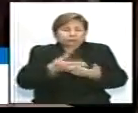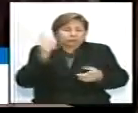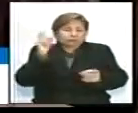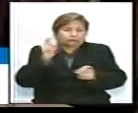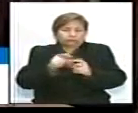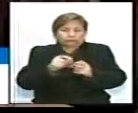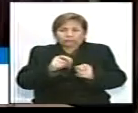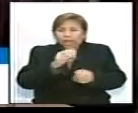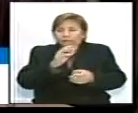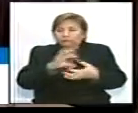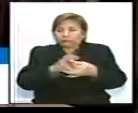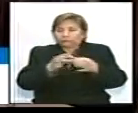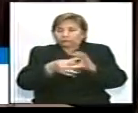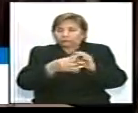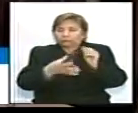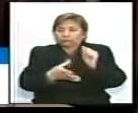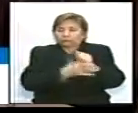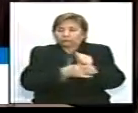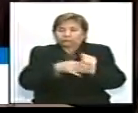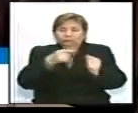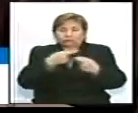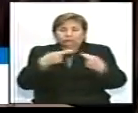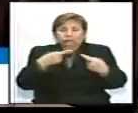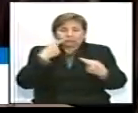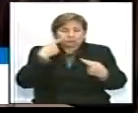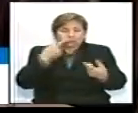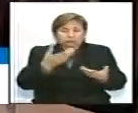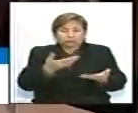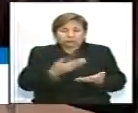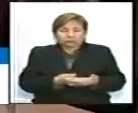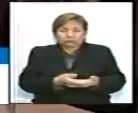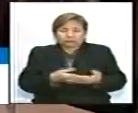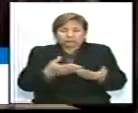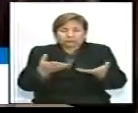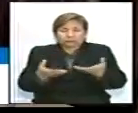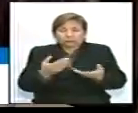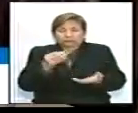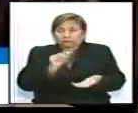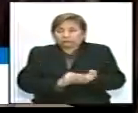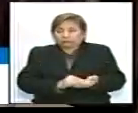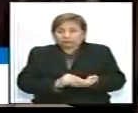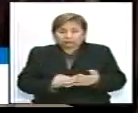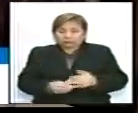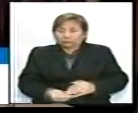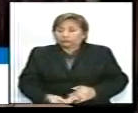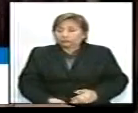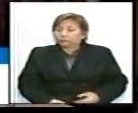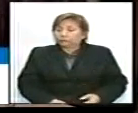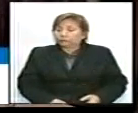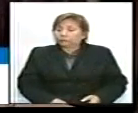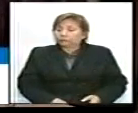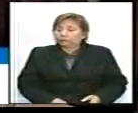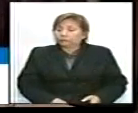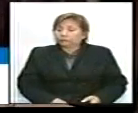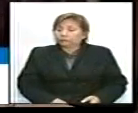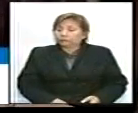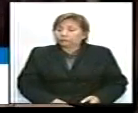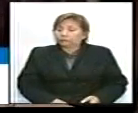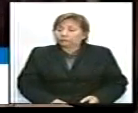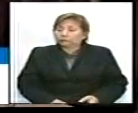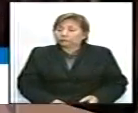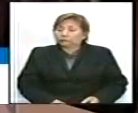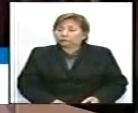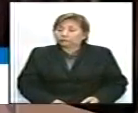hasta obtener una cadena perpetua contra este señor que hoy está siendo sindicado por graves delitos. Pero en medio de toda esta investigación,